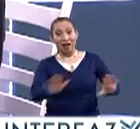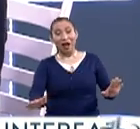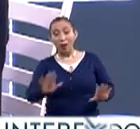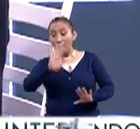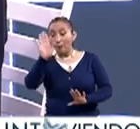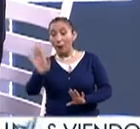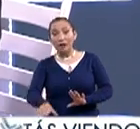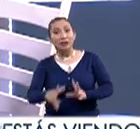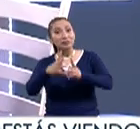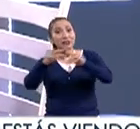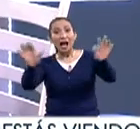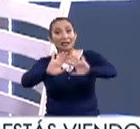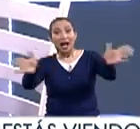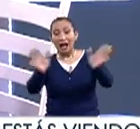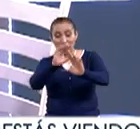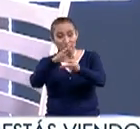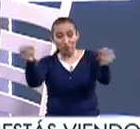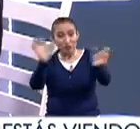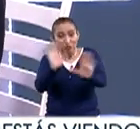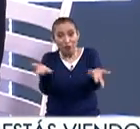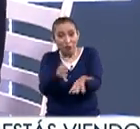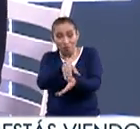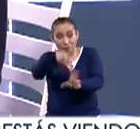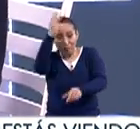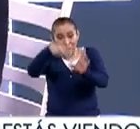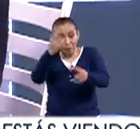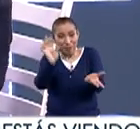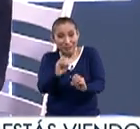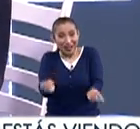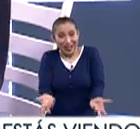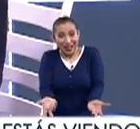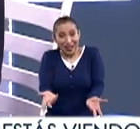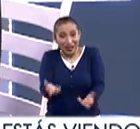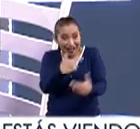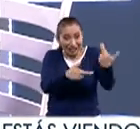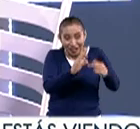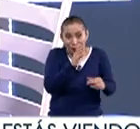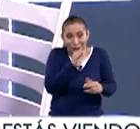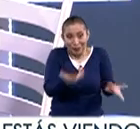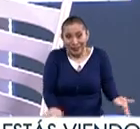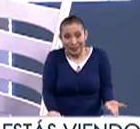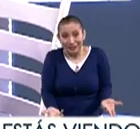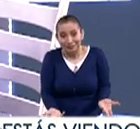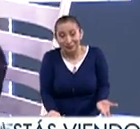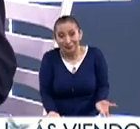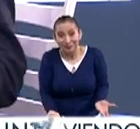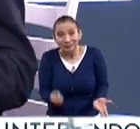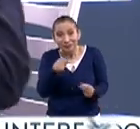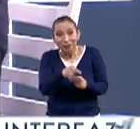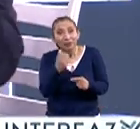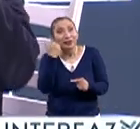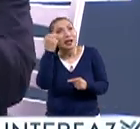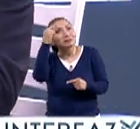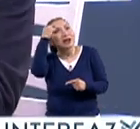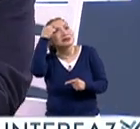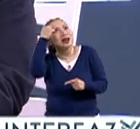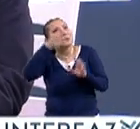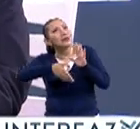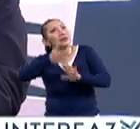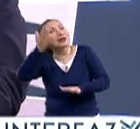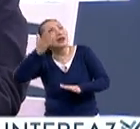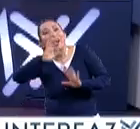que la muerte es el ya no eres, se acabó, tanta. No hay vuelta, no puedes siquiera asimilarlo, te